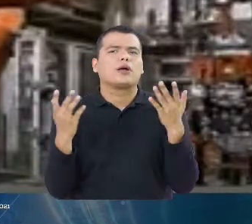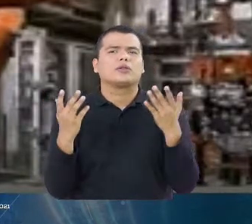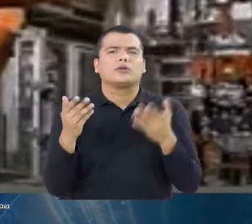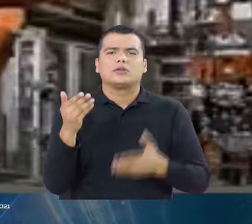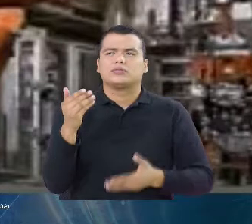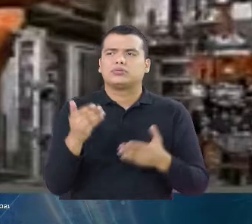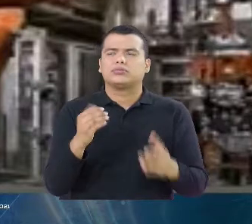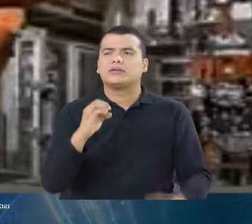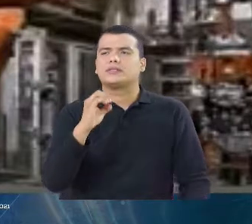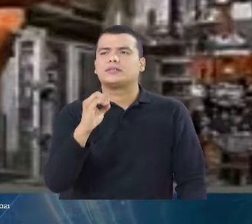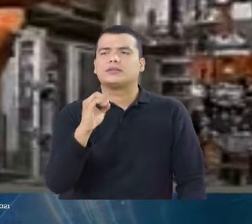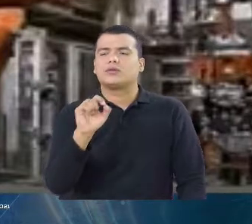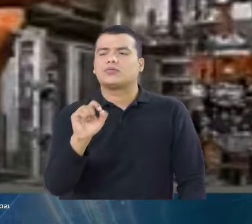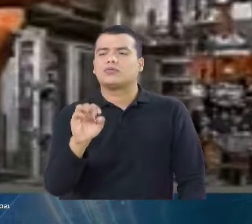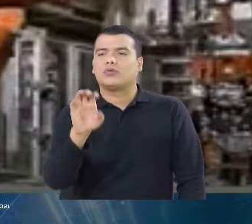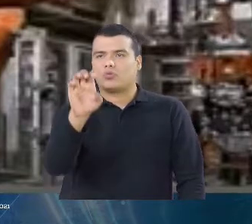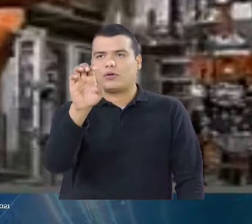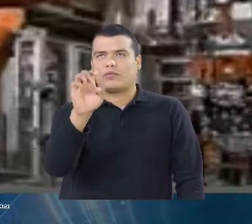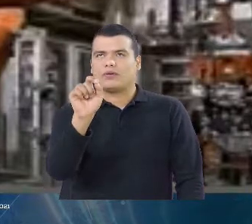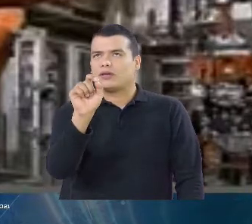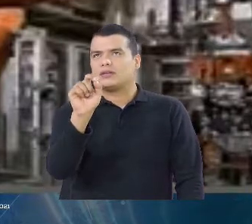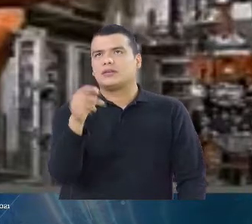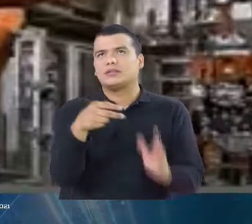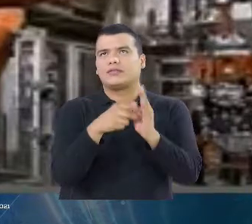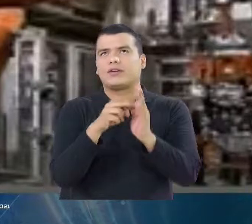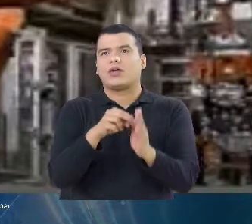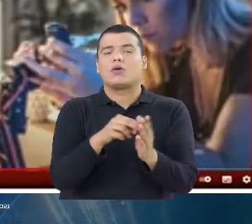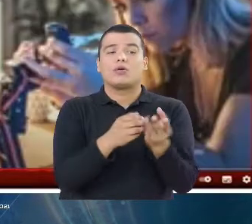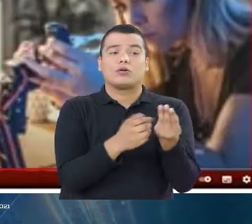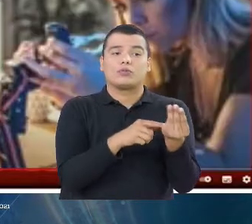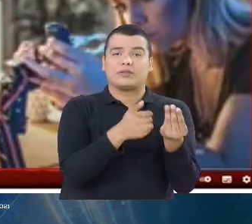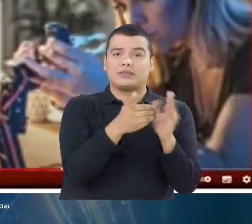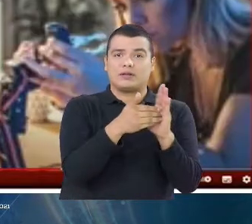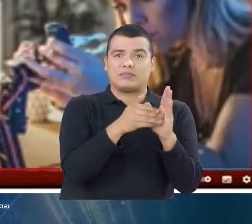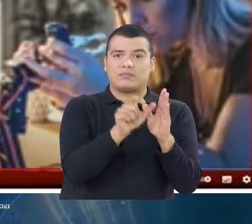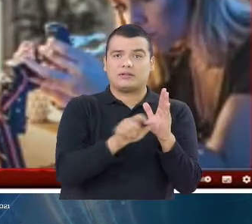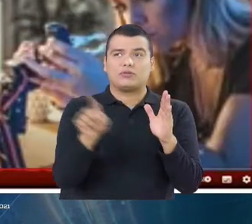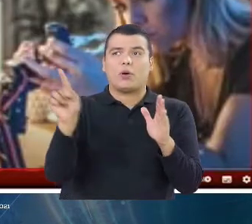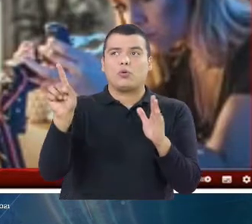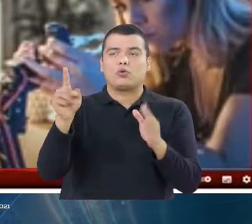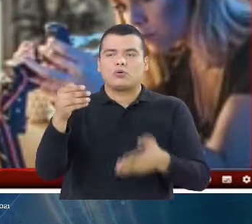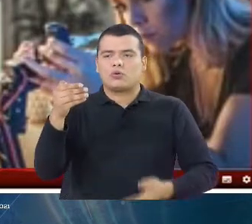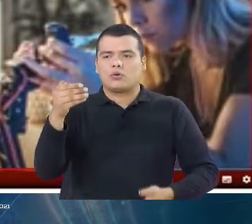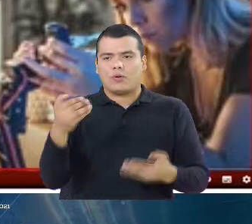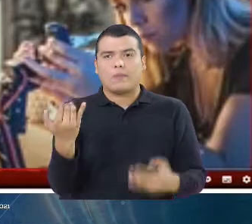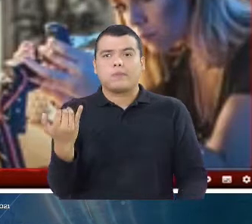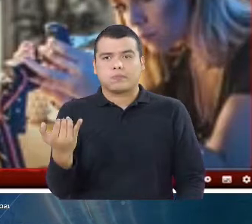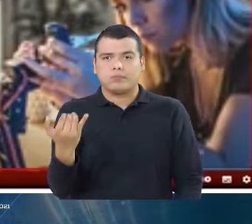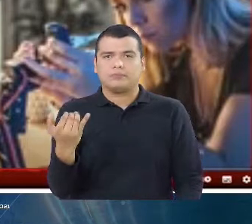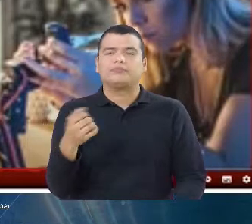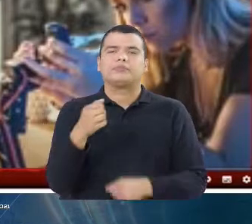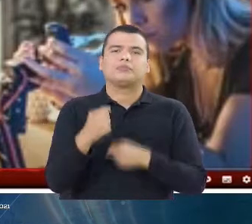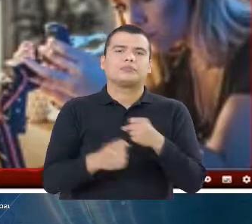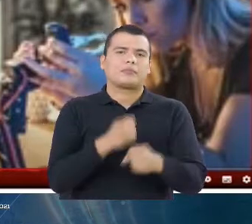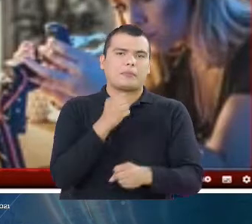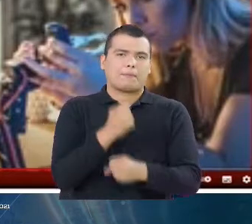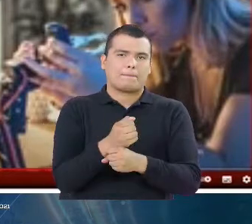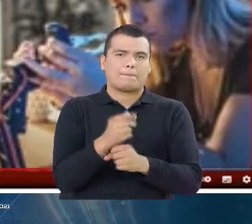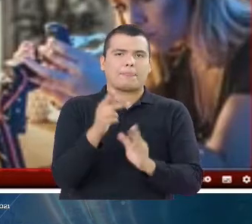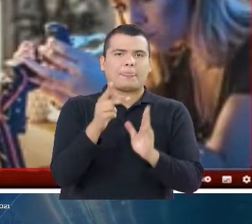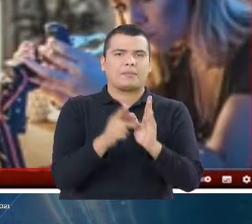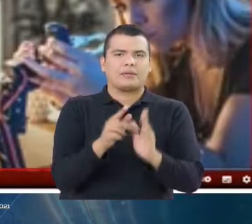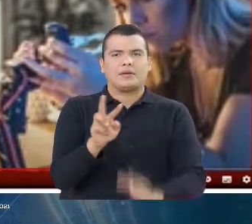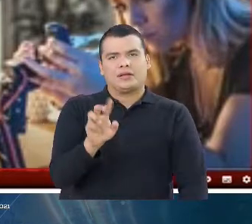prácticamente un robot por cada 10.000 obreros. Para el año 2021, esta imagen